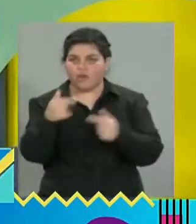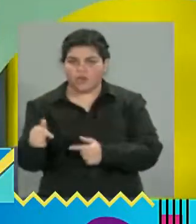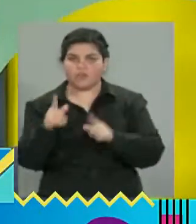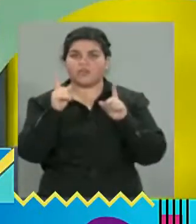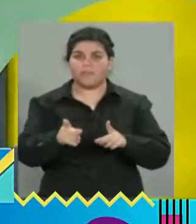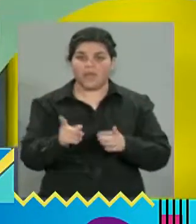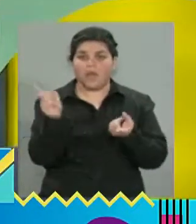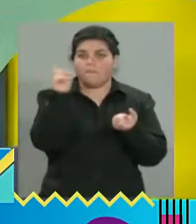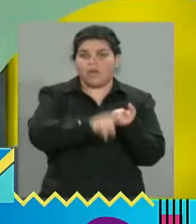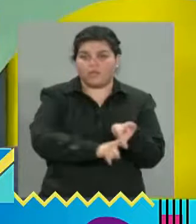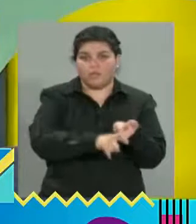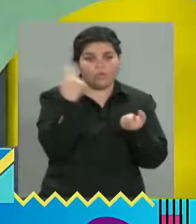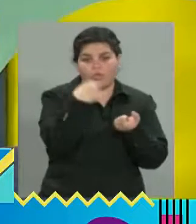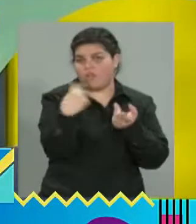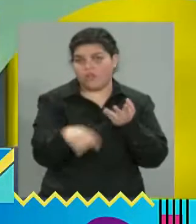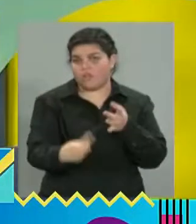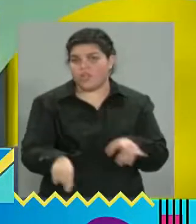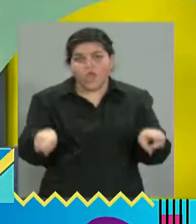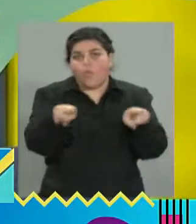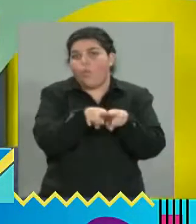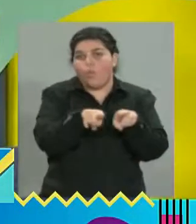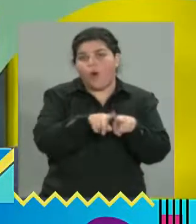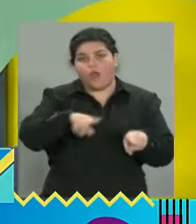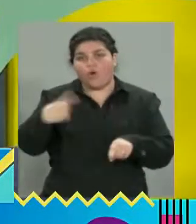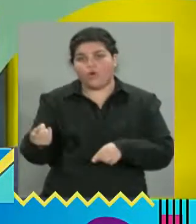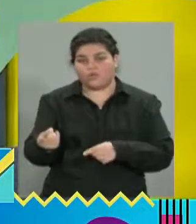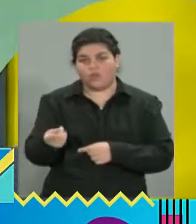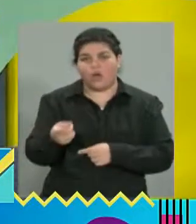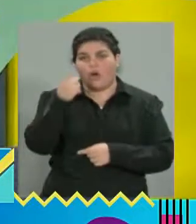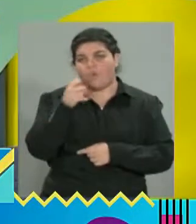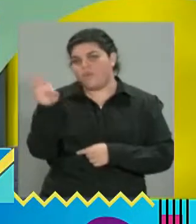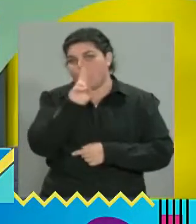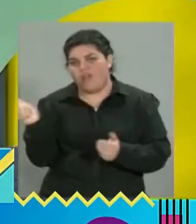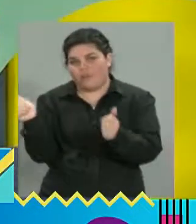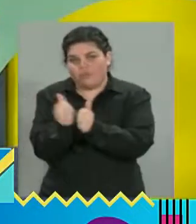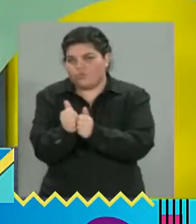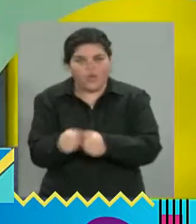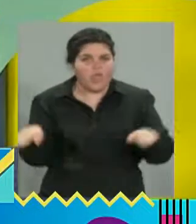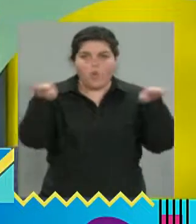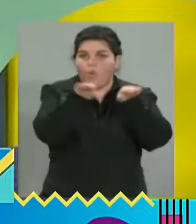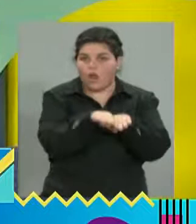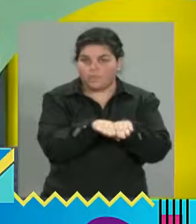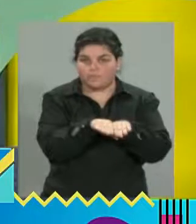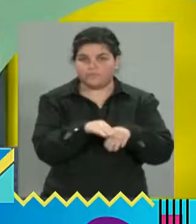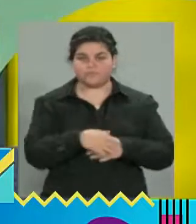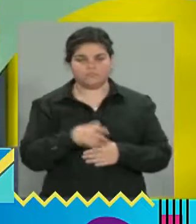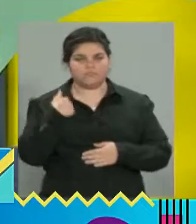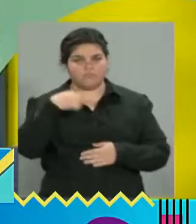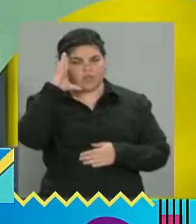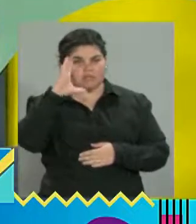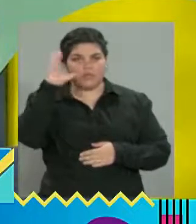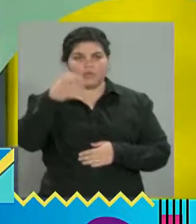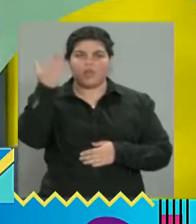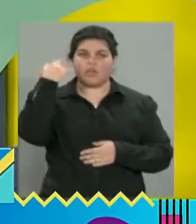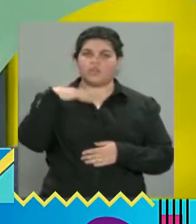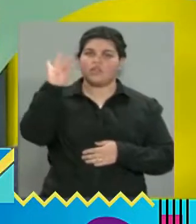un matrimonio y son tan válidas como las heterosexuales. Yo la verdad que recuerdo que se hablaba en esos días de